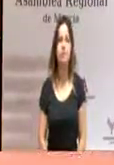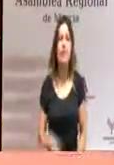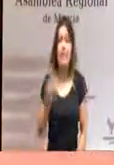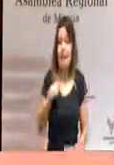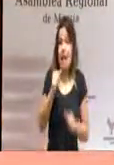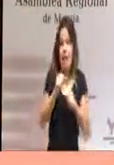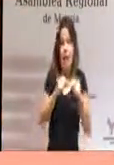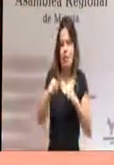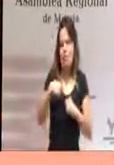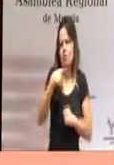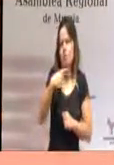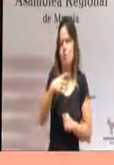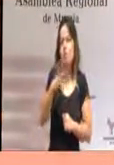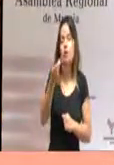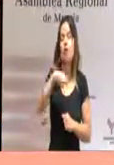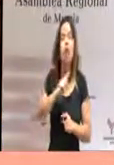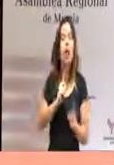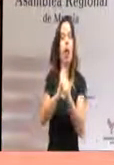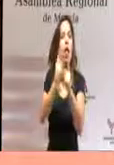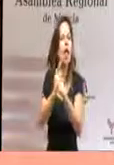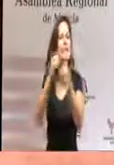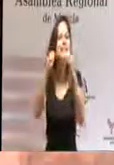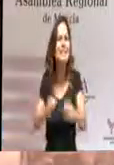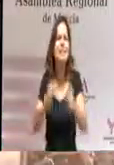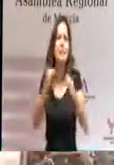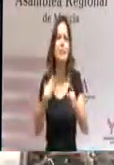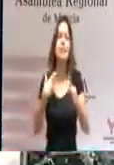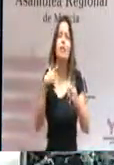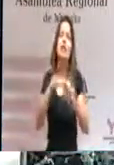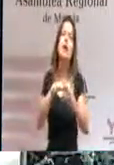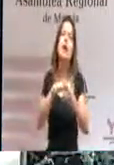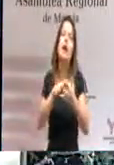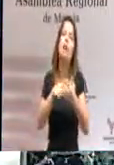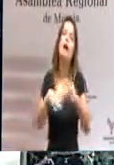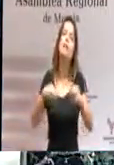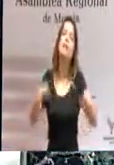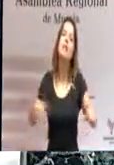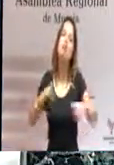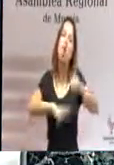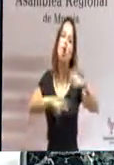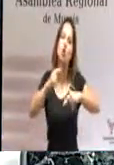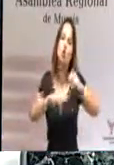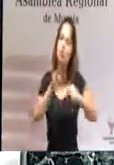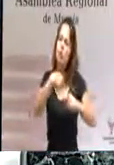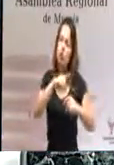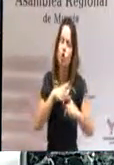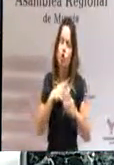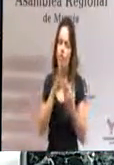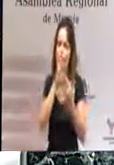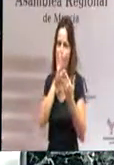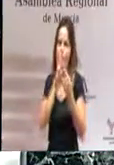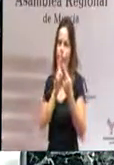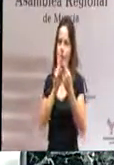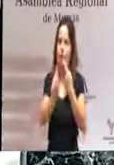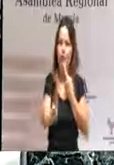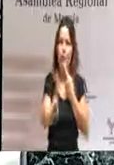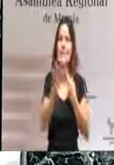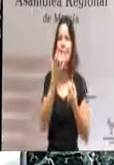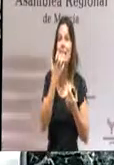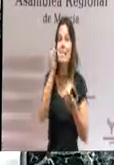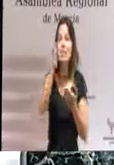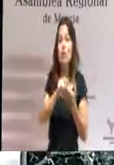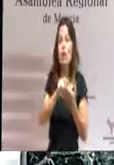Desde ya les digo que nos vamos a encontrar siempre en el terreno de lo constructivo, pero estaremos enfrente cuando se trate